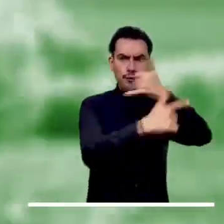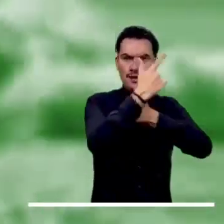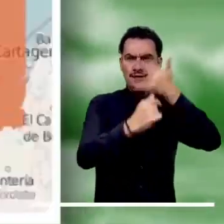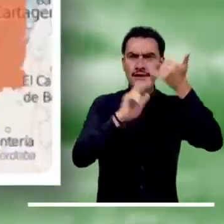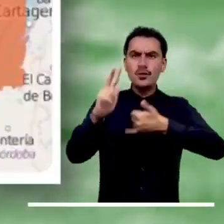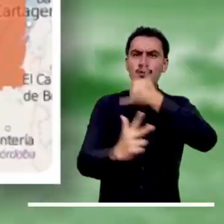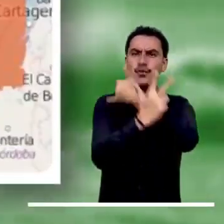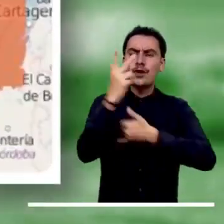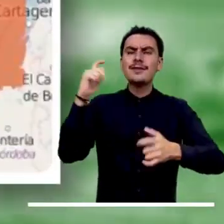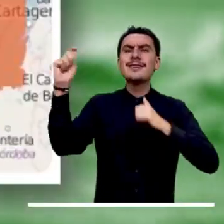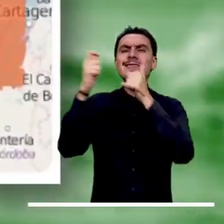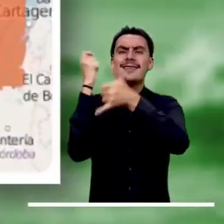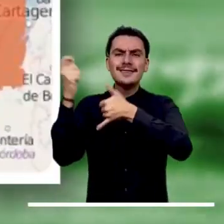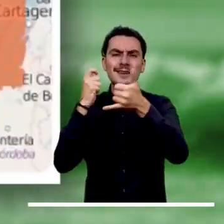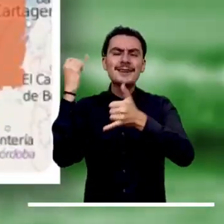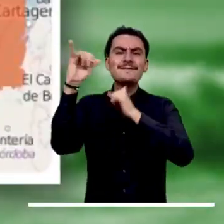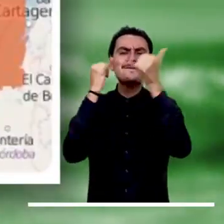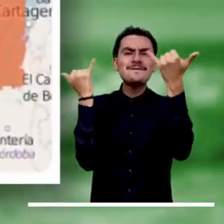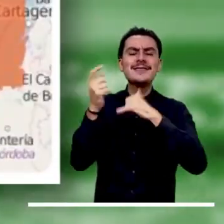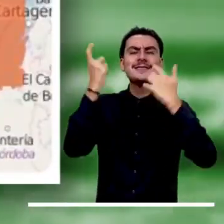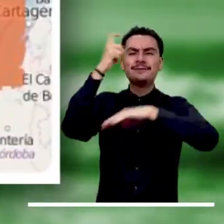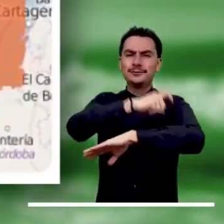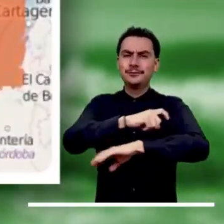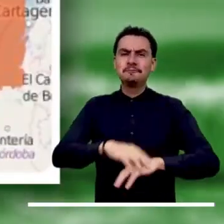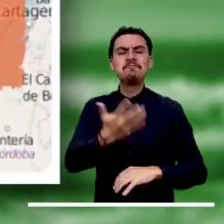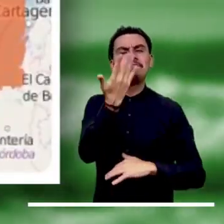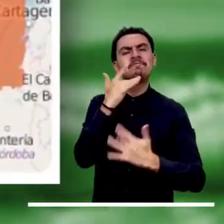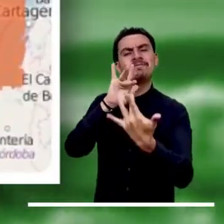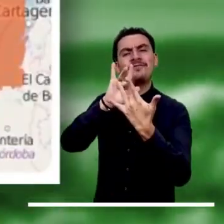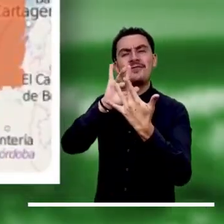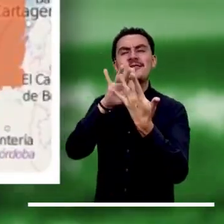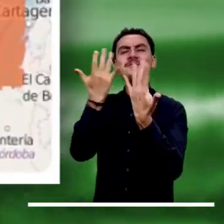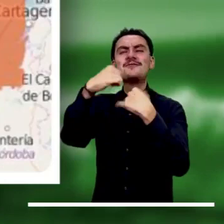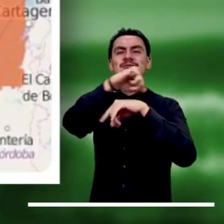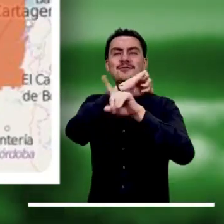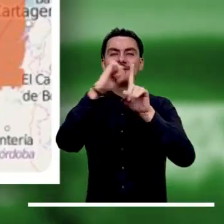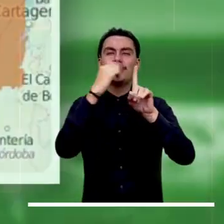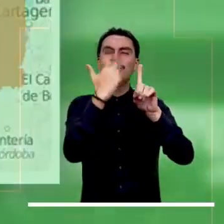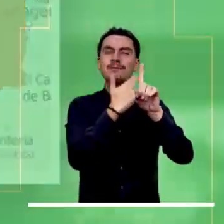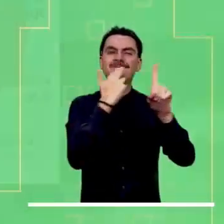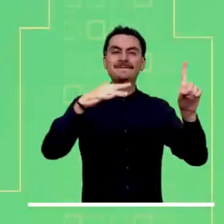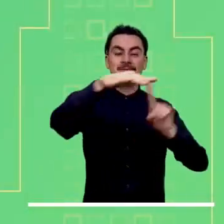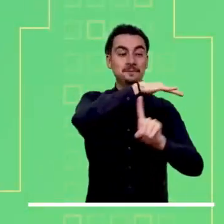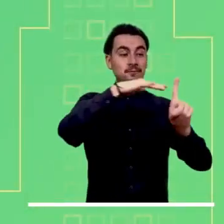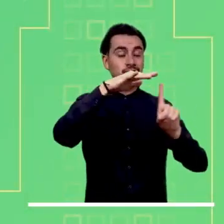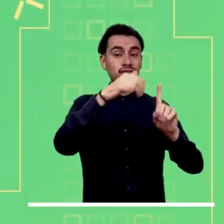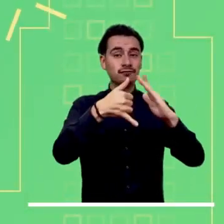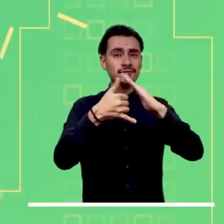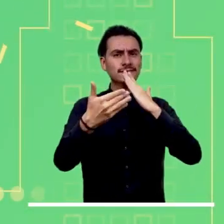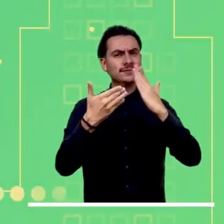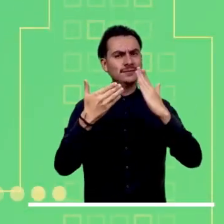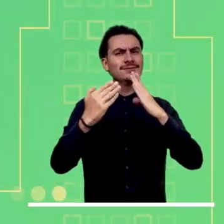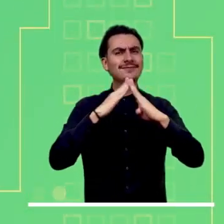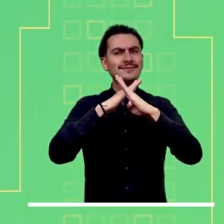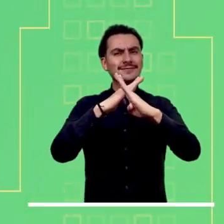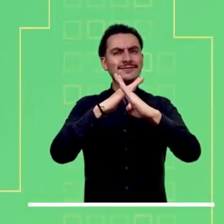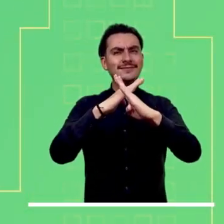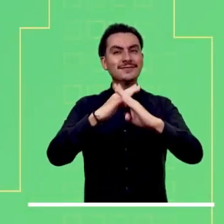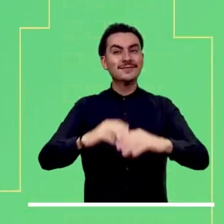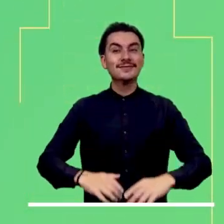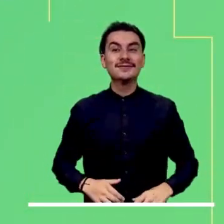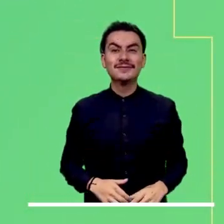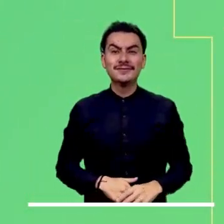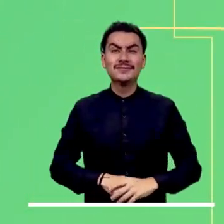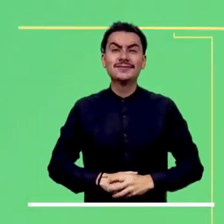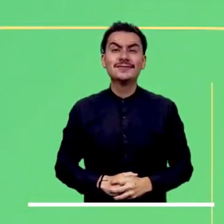vientos fuertes y oleaje al occidente, centro y oriente del Mar Caribe. Síguenos en nuestras redes sociales.